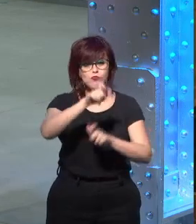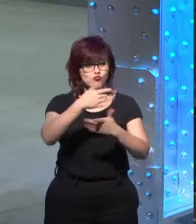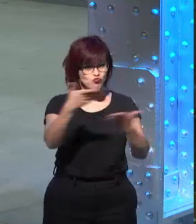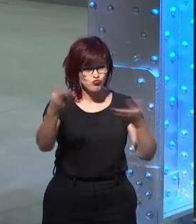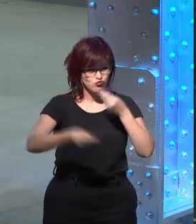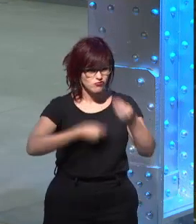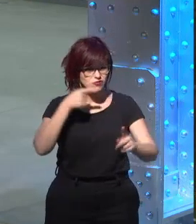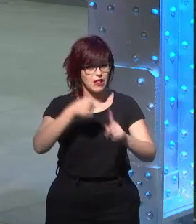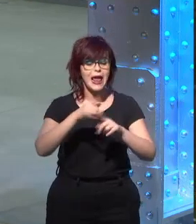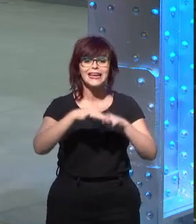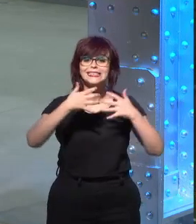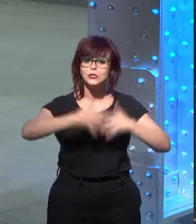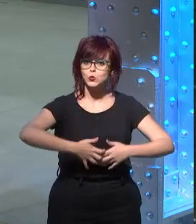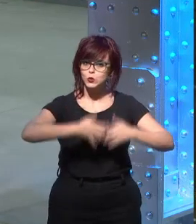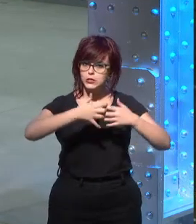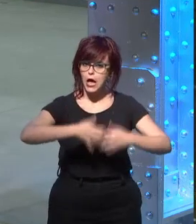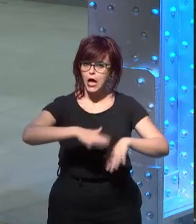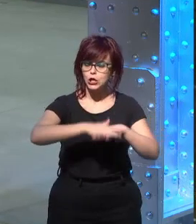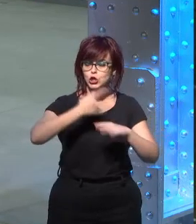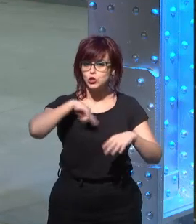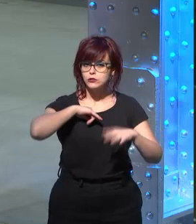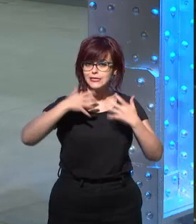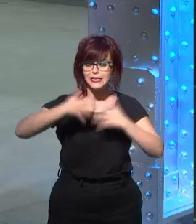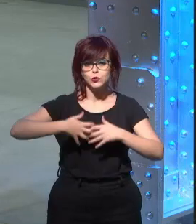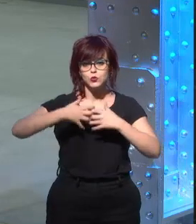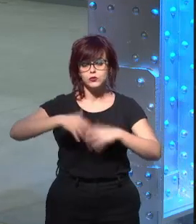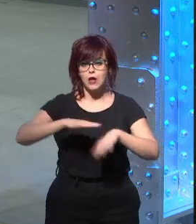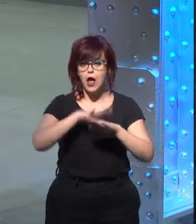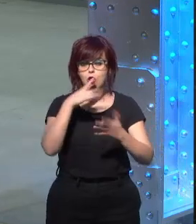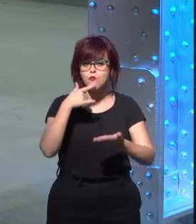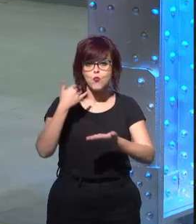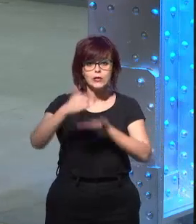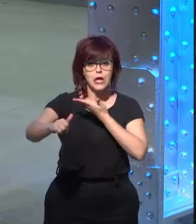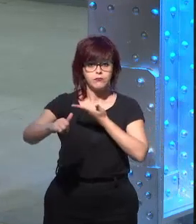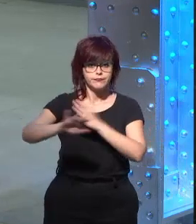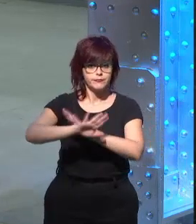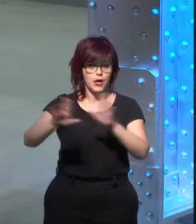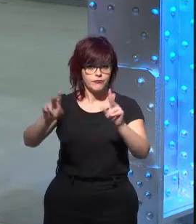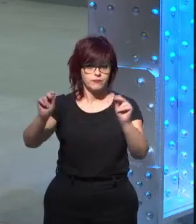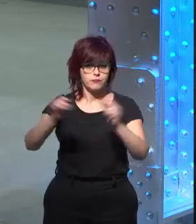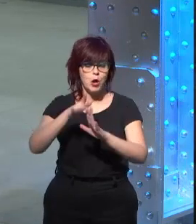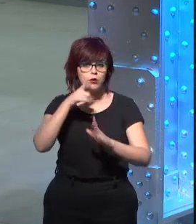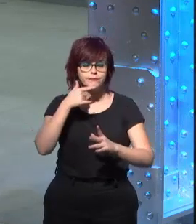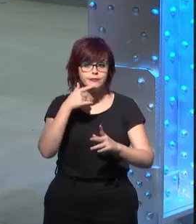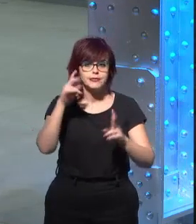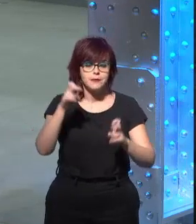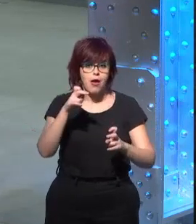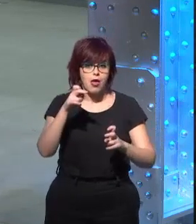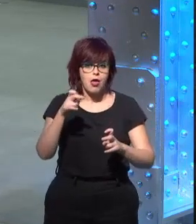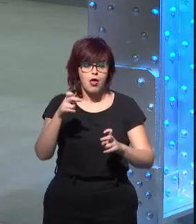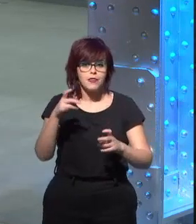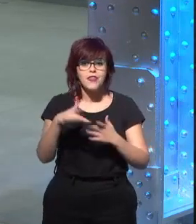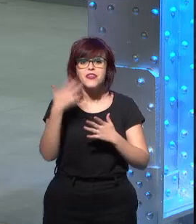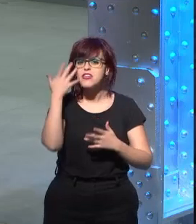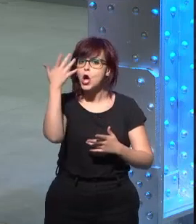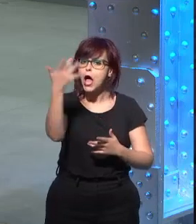Decía, la industria, nosotros teníamos una industria que era la de los SMS, llegó WhatsApp y se acabó. Sí. Y claro, esto ha pasado en un periodo de